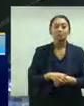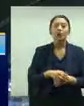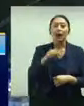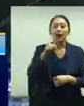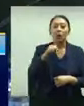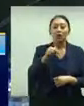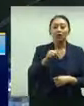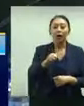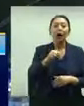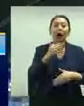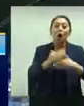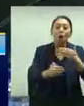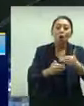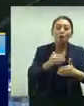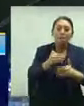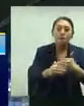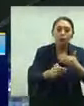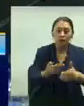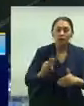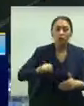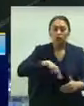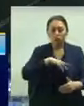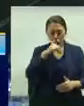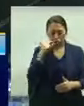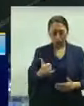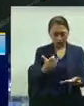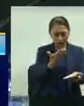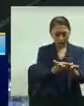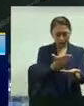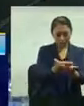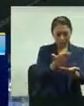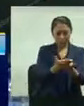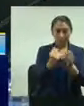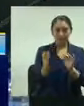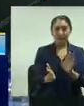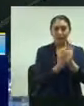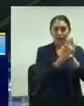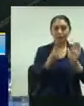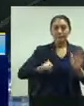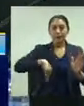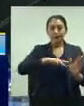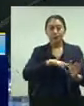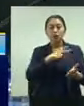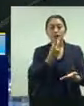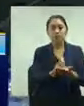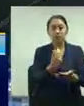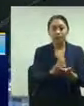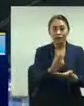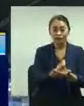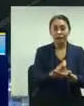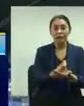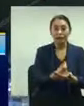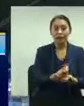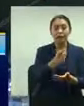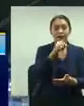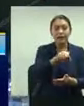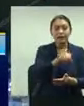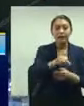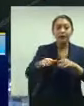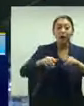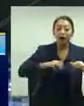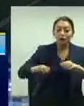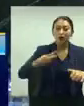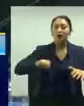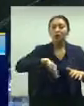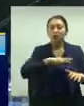de la contrapartida, ya nosotros hicimos el requerimiento ante el Ministerio de Finanzas, ya está en el Ministerio de Finanzas estas acciones para